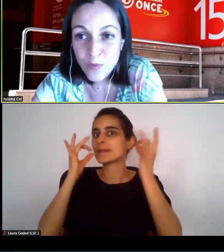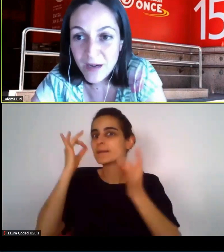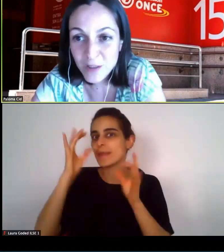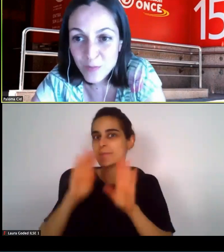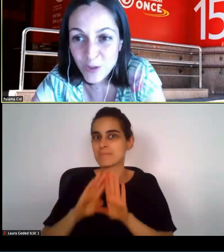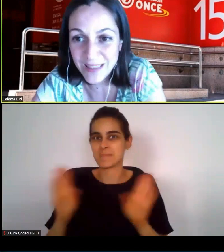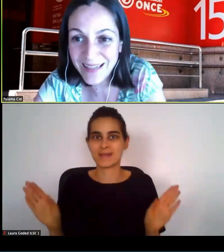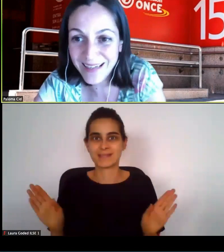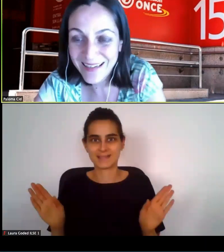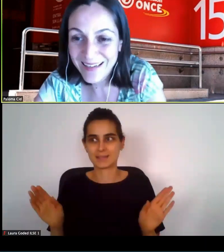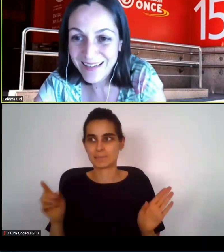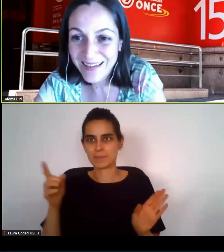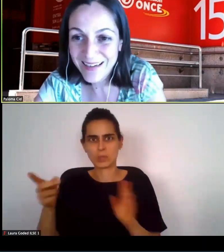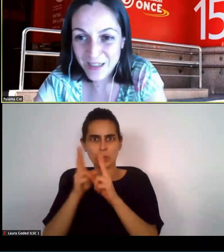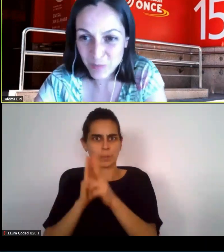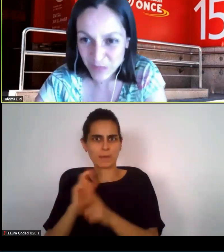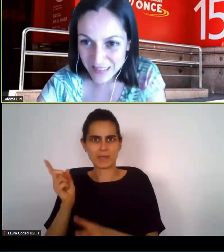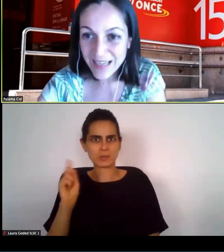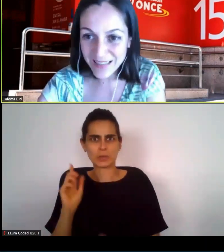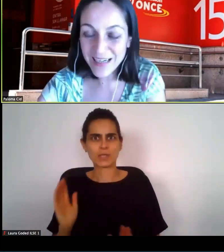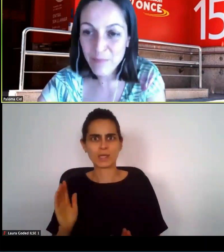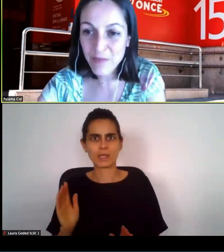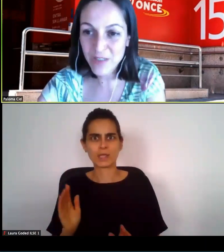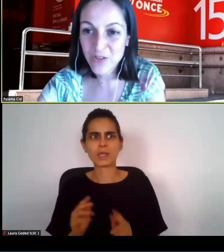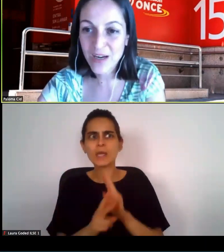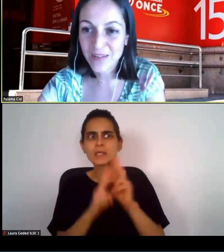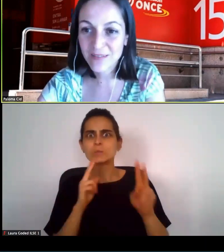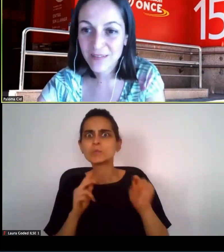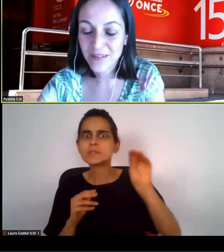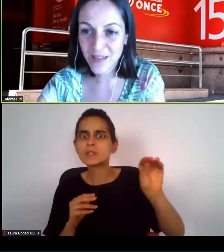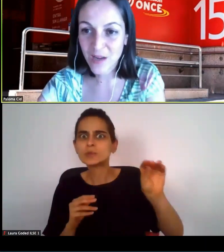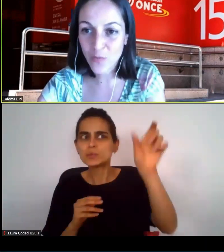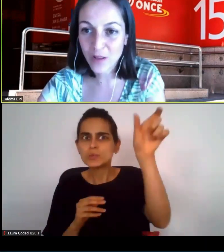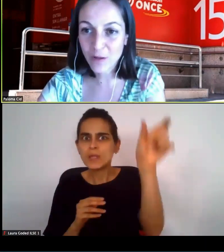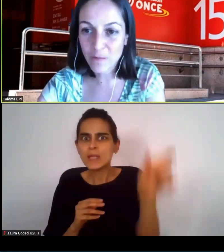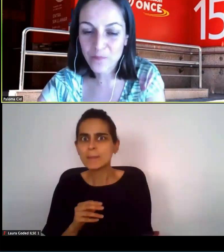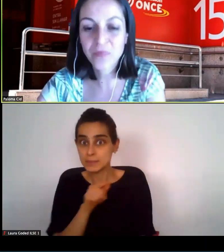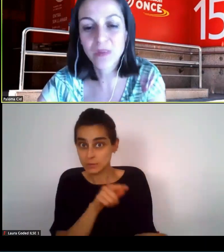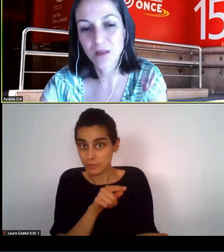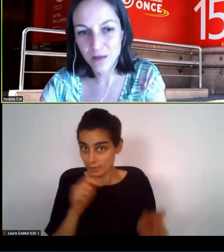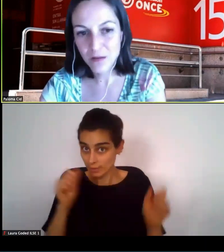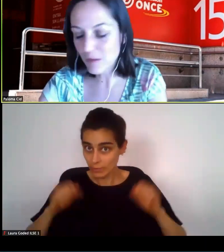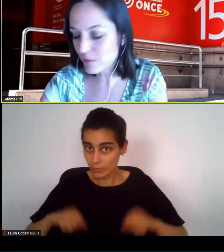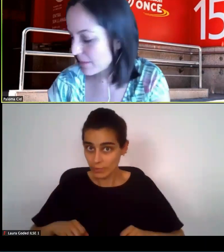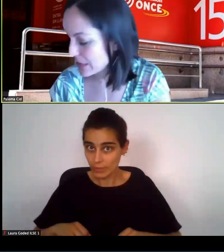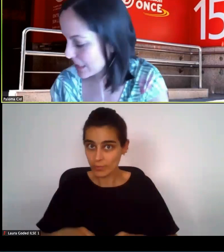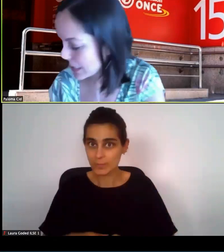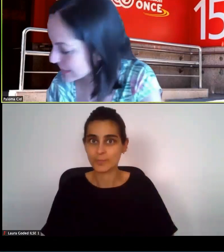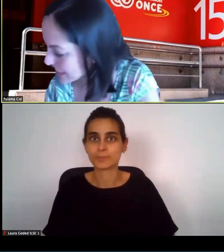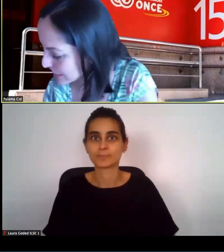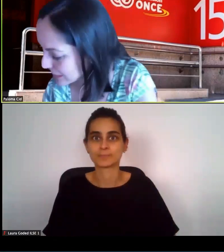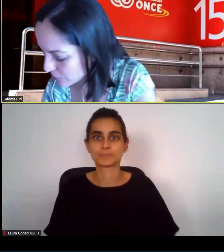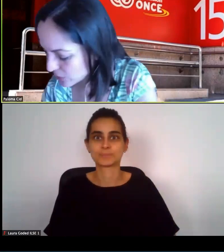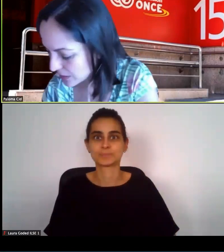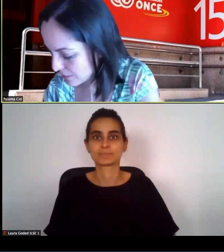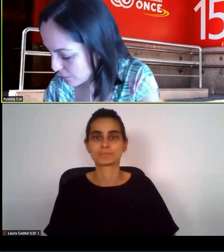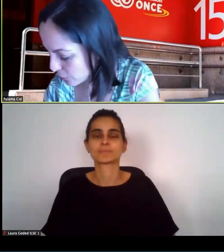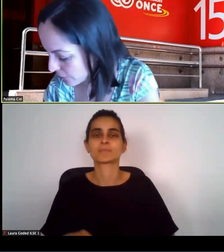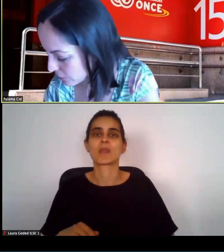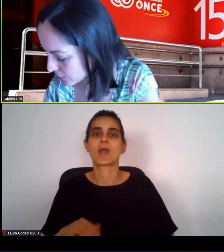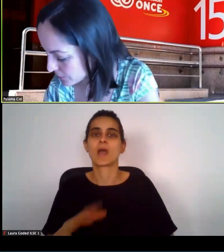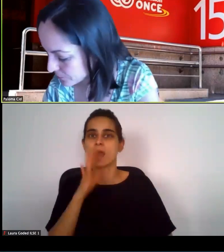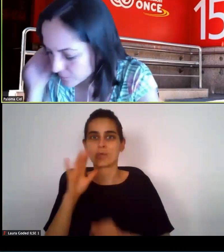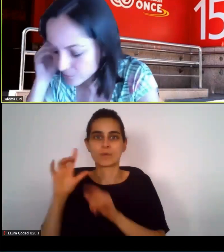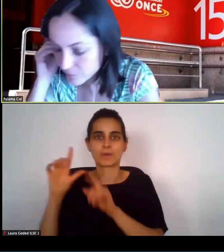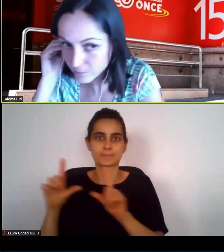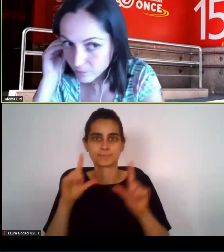no va a responder. La respuesta la tiene la persona, ¿de acuerdo? Vamos a pasar a la siguiente diapositiva, por